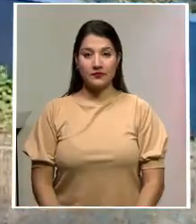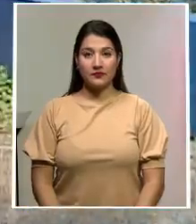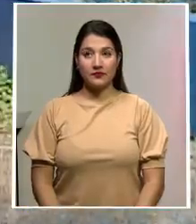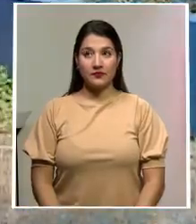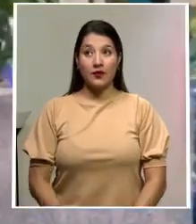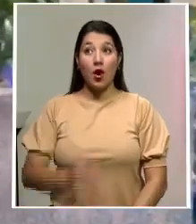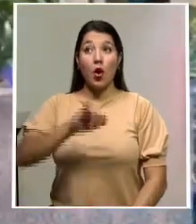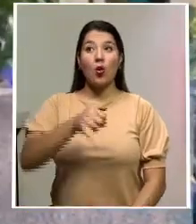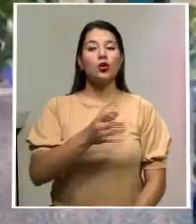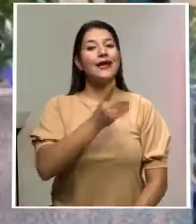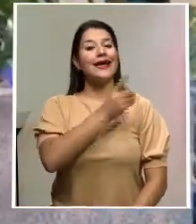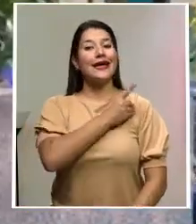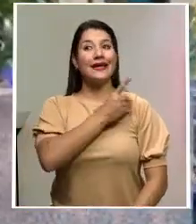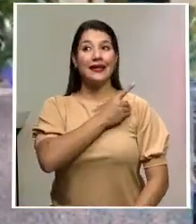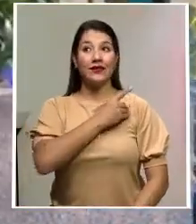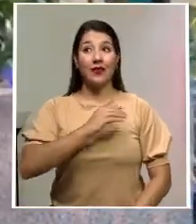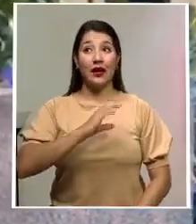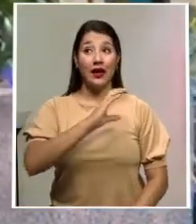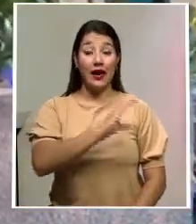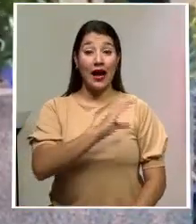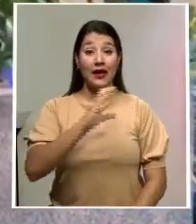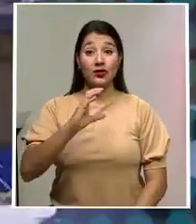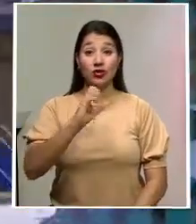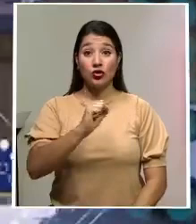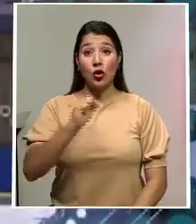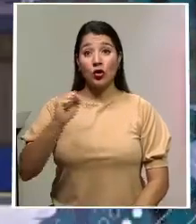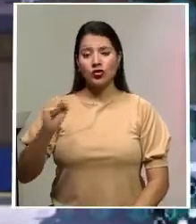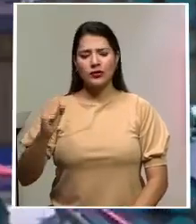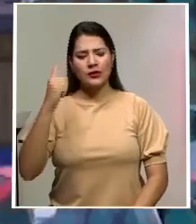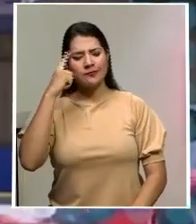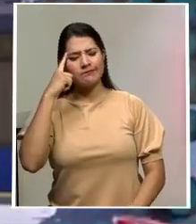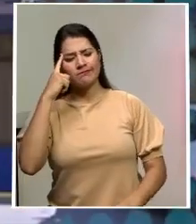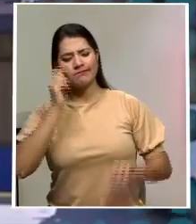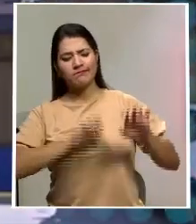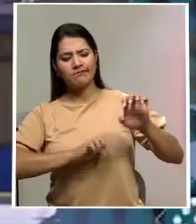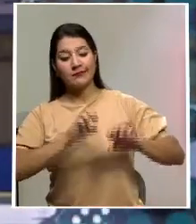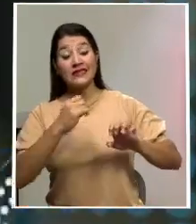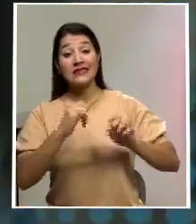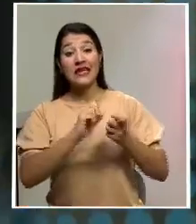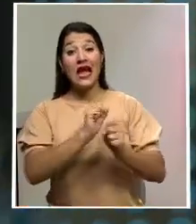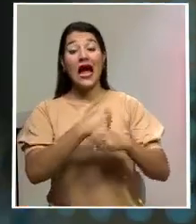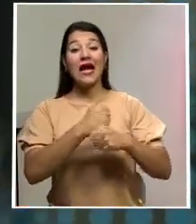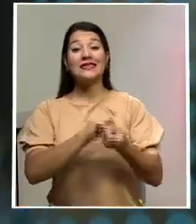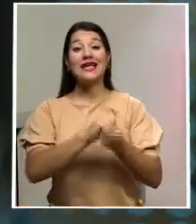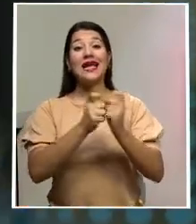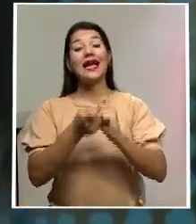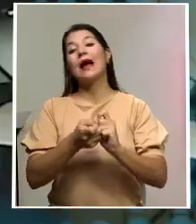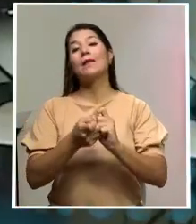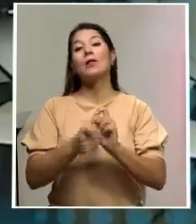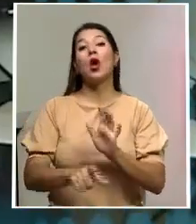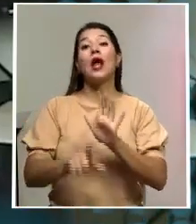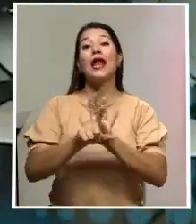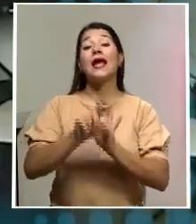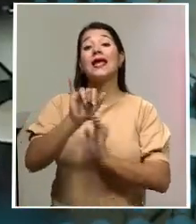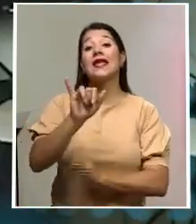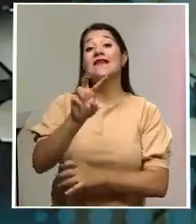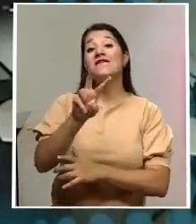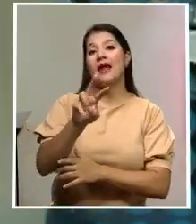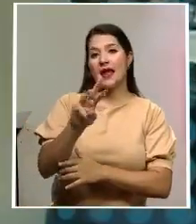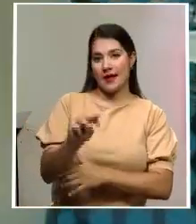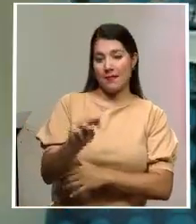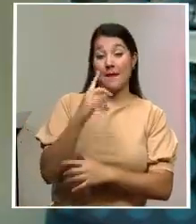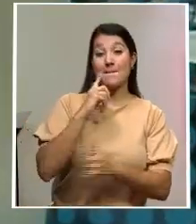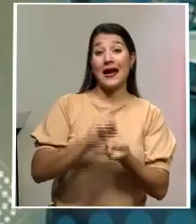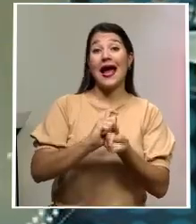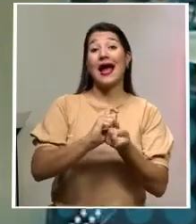La Junta Directiva de la Caja analiza una reforma al régimen del IBM que establece aumentos en la edad para pensionarse y